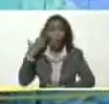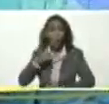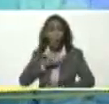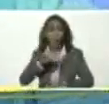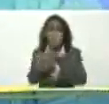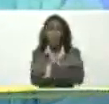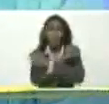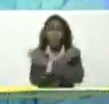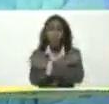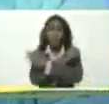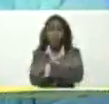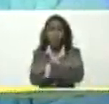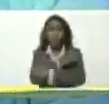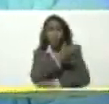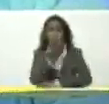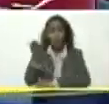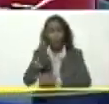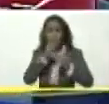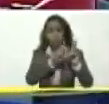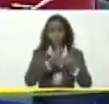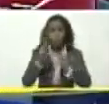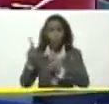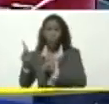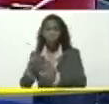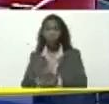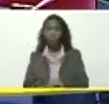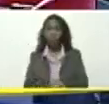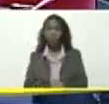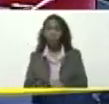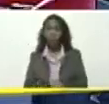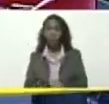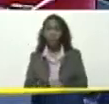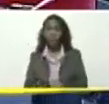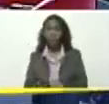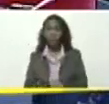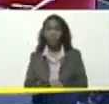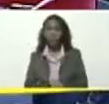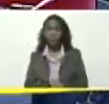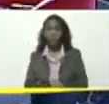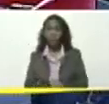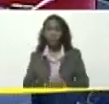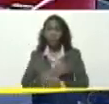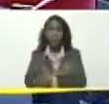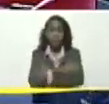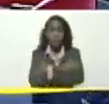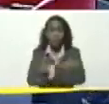a todos y a ustedes por organizarlo. Mira, un abrazo aquí.